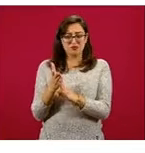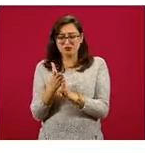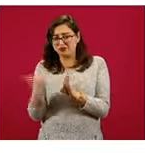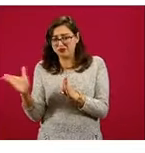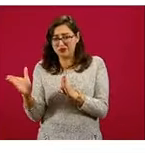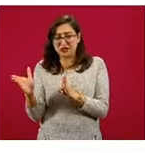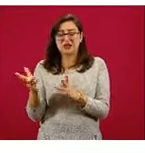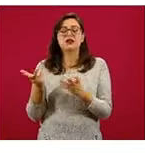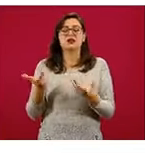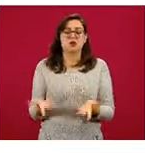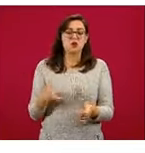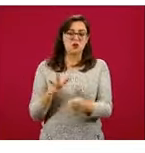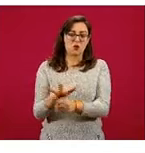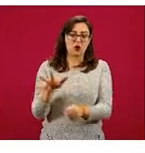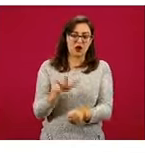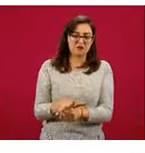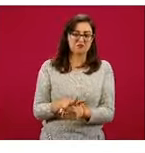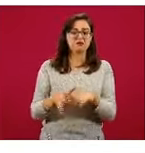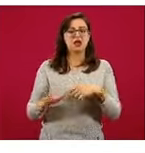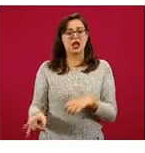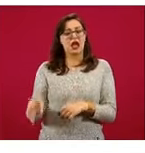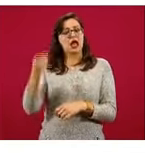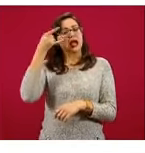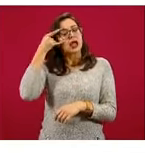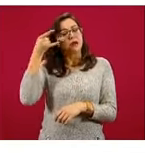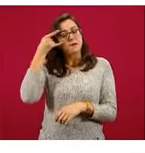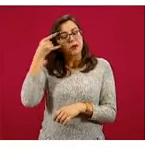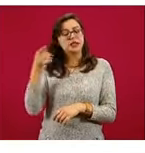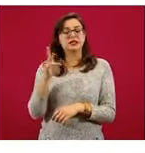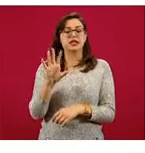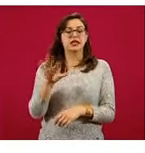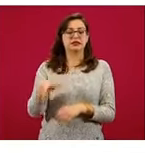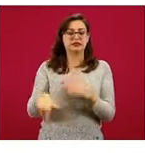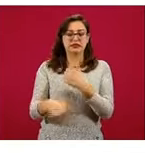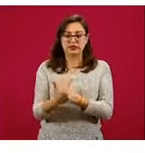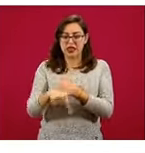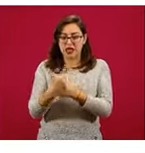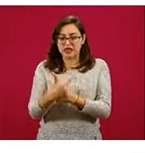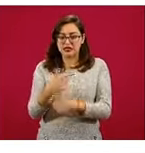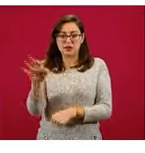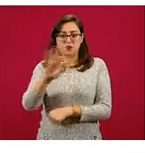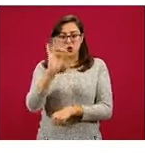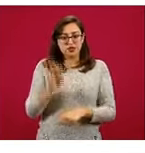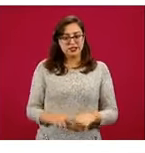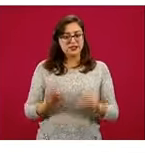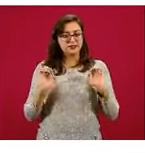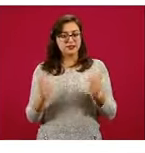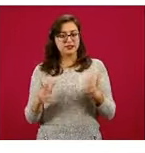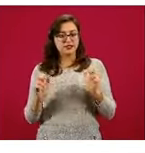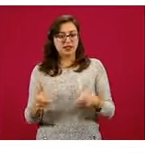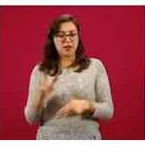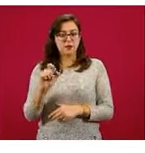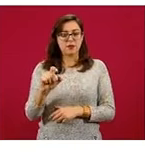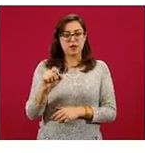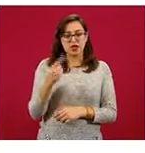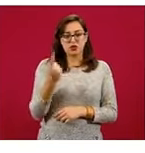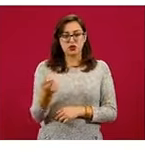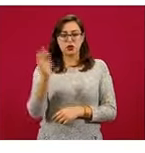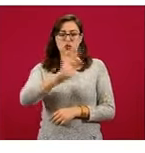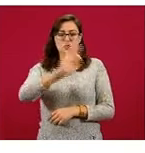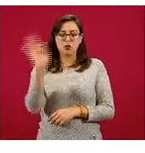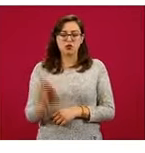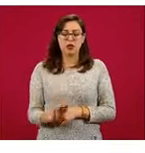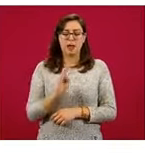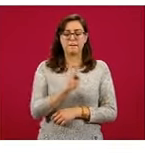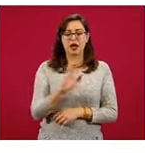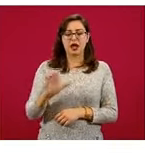y lógicamente destacaríamos a Campeche con solo un 13%, a Chiapas con un 21%, Baja California Sur